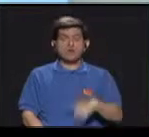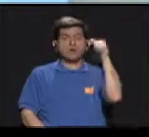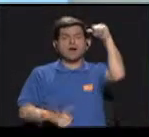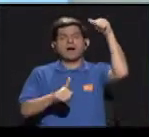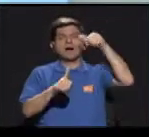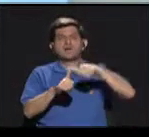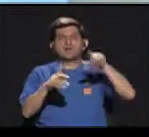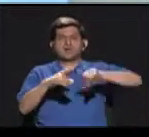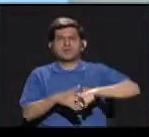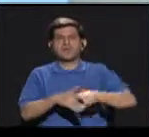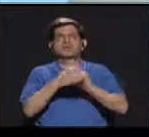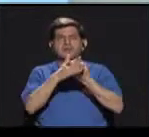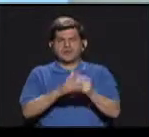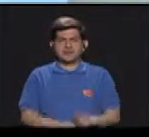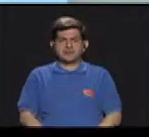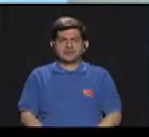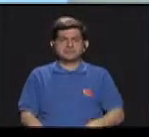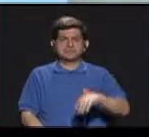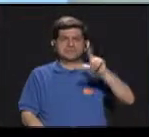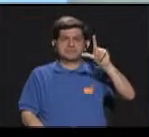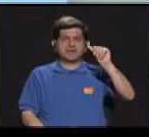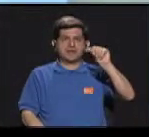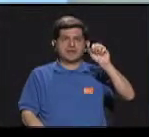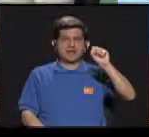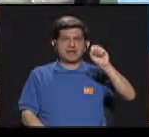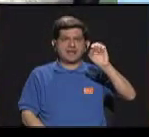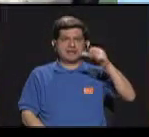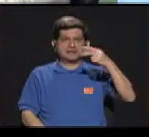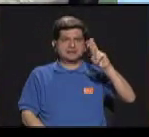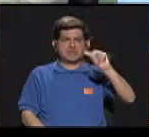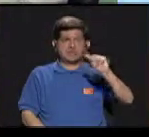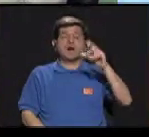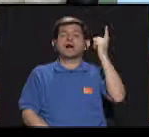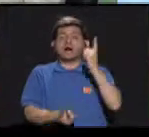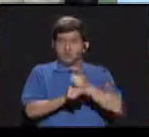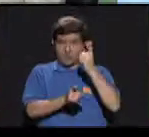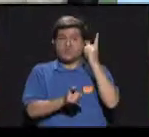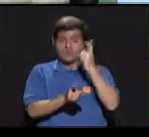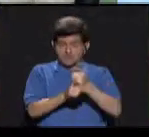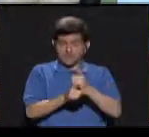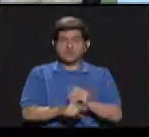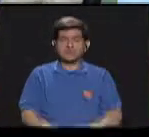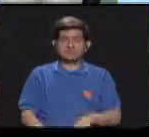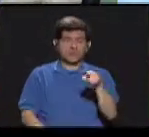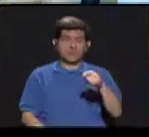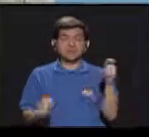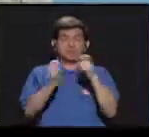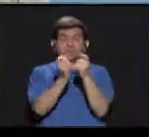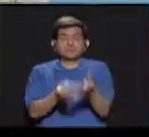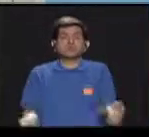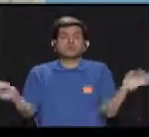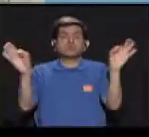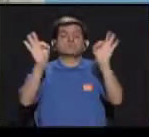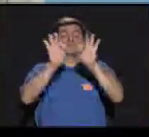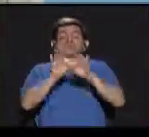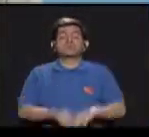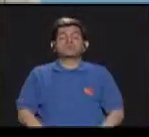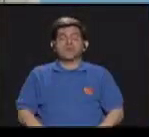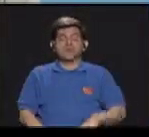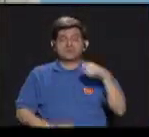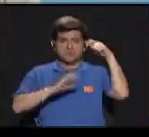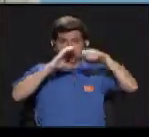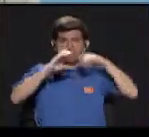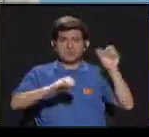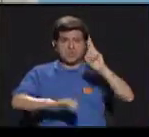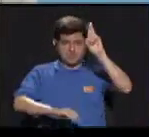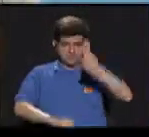lo recordamos desde sus inicios, por ejemplo, en La Cegua. Efectivamente, La Cegua, que es uno de los hitos